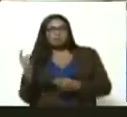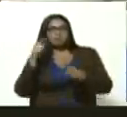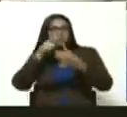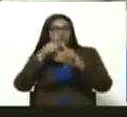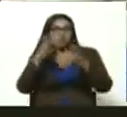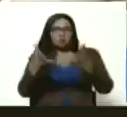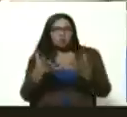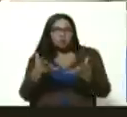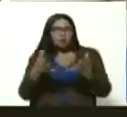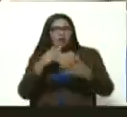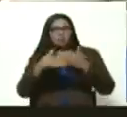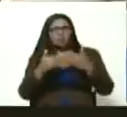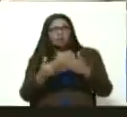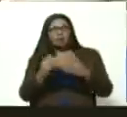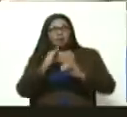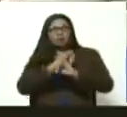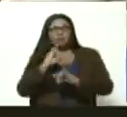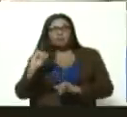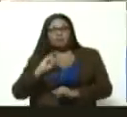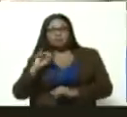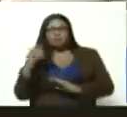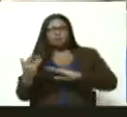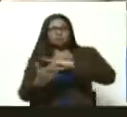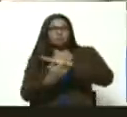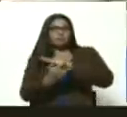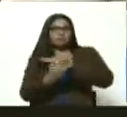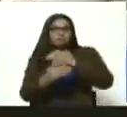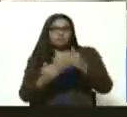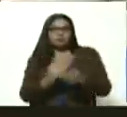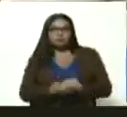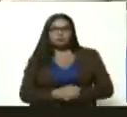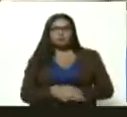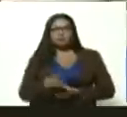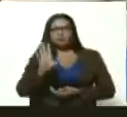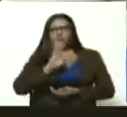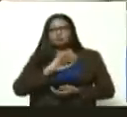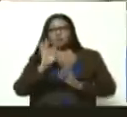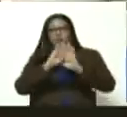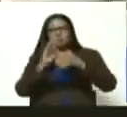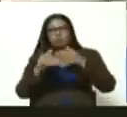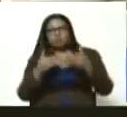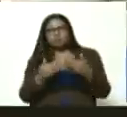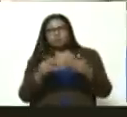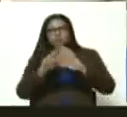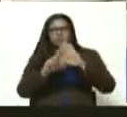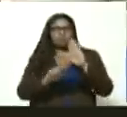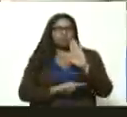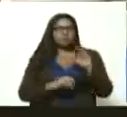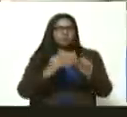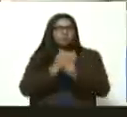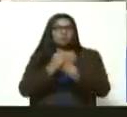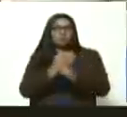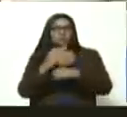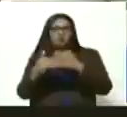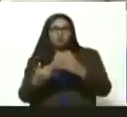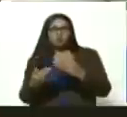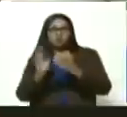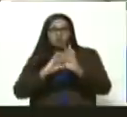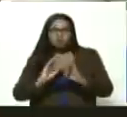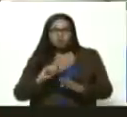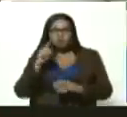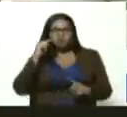una independencia tecnológica así que el partido está fundamentalmente cumpliendo el trabajo asignado